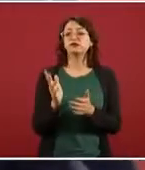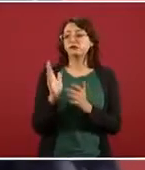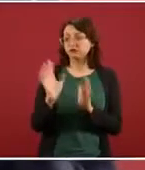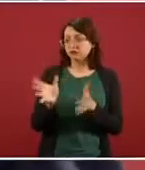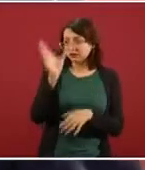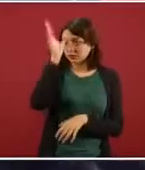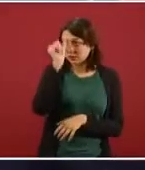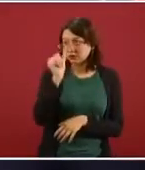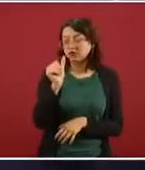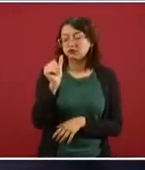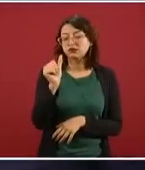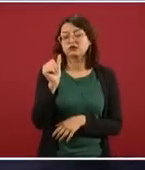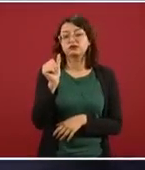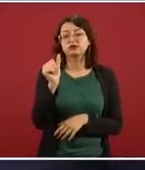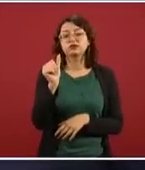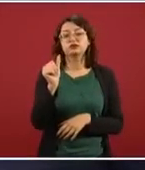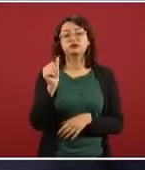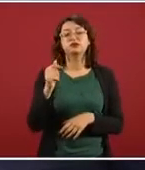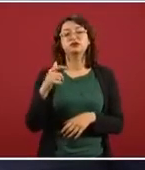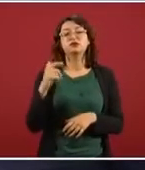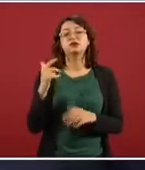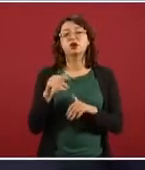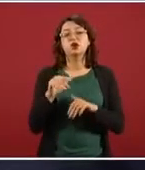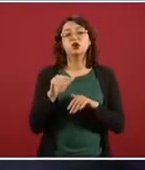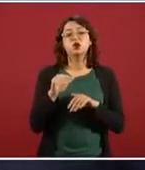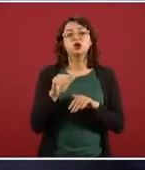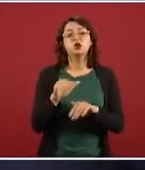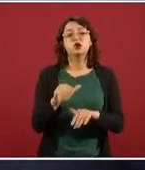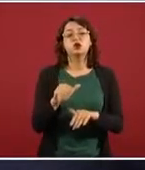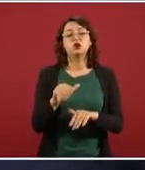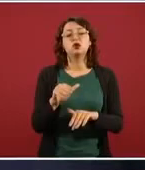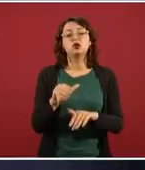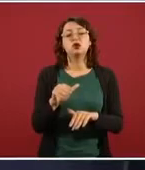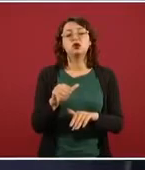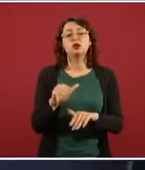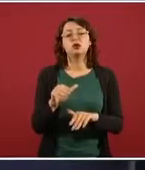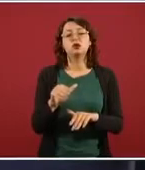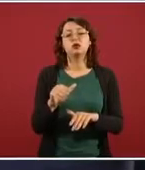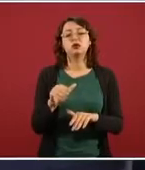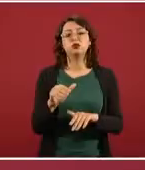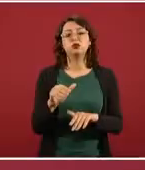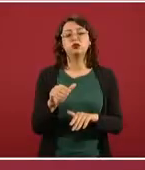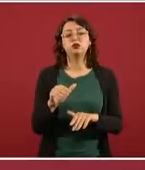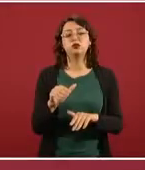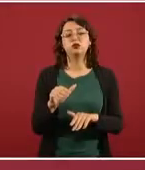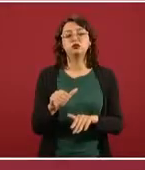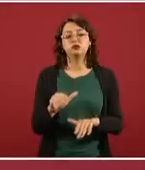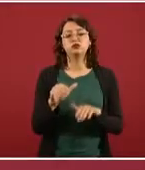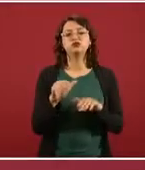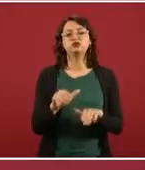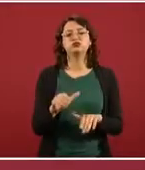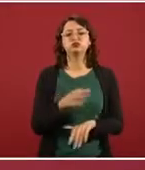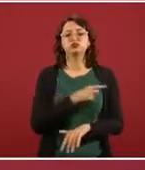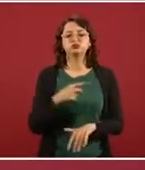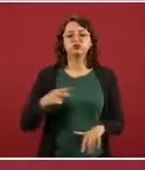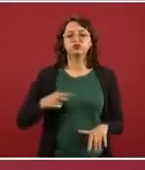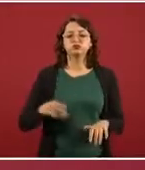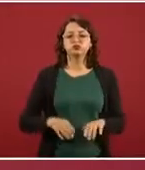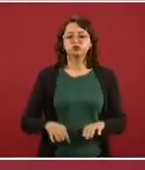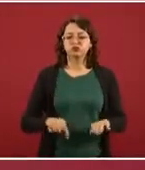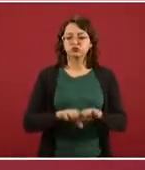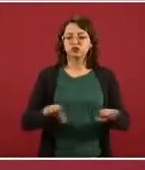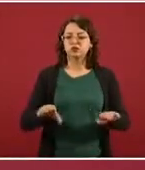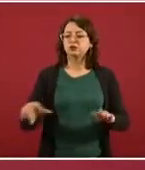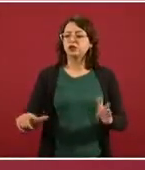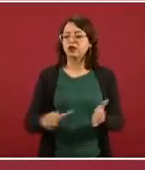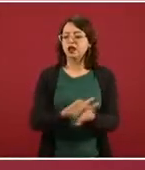ellos en cuanto a que debe de haber democracia, ya está en nuestras